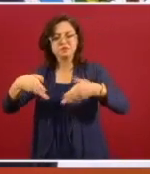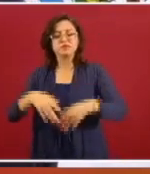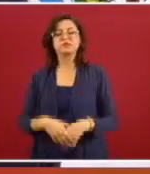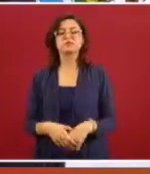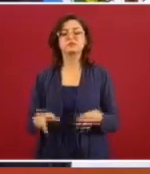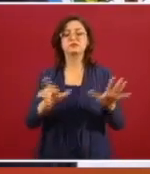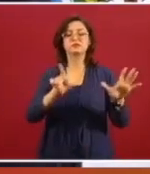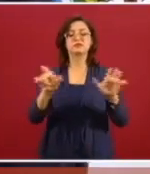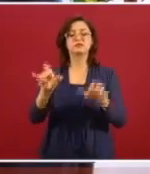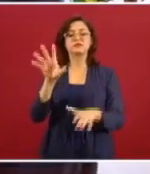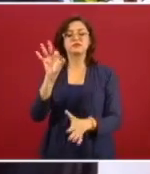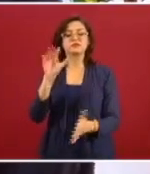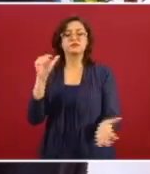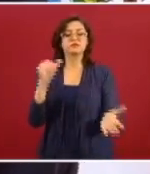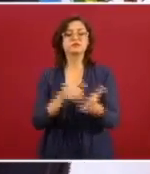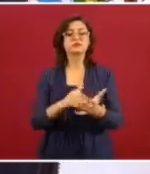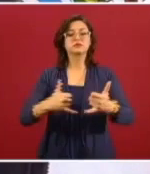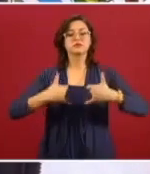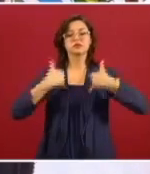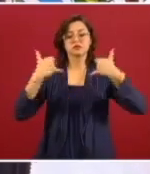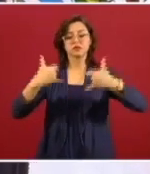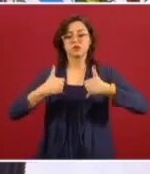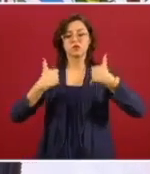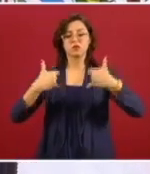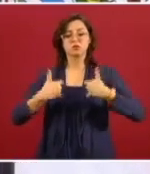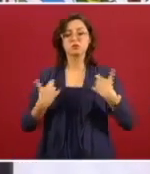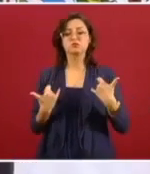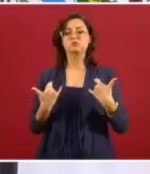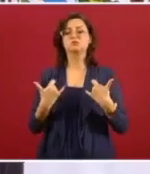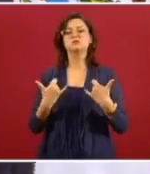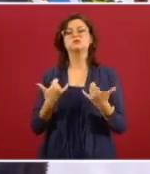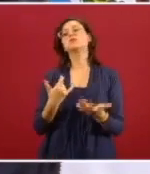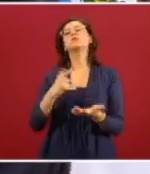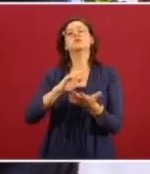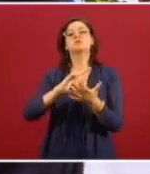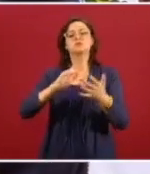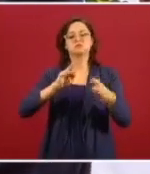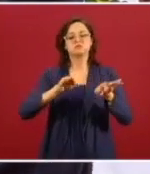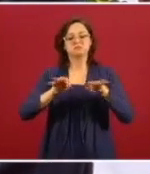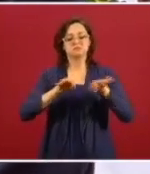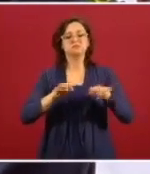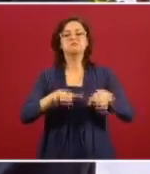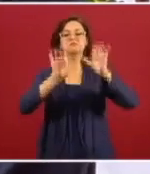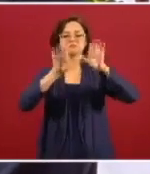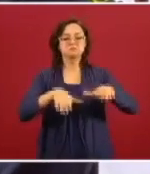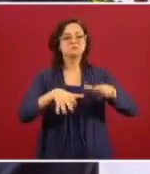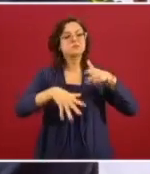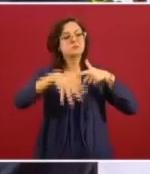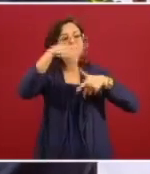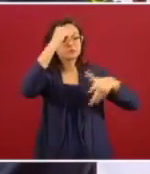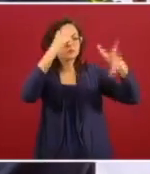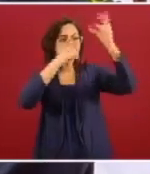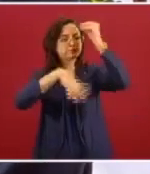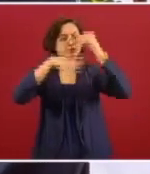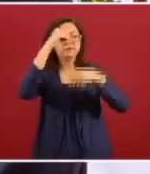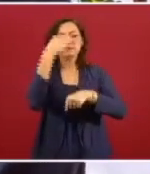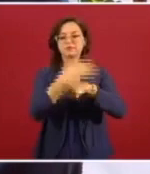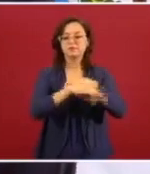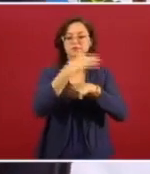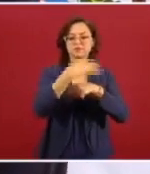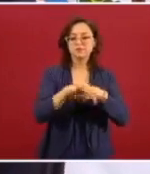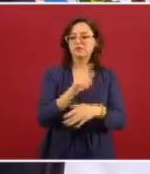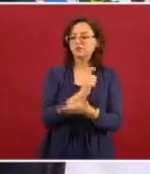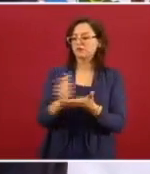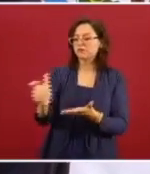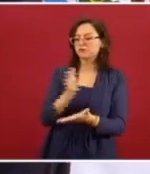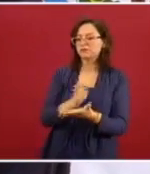740,000 jóvenes trabajan como aprendices y reciben un